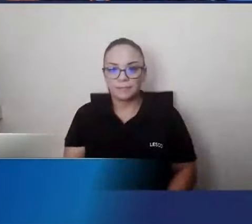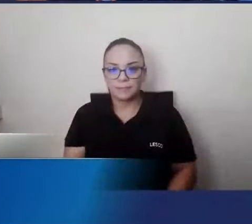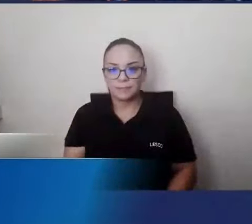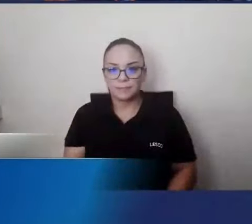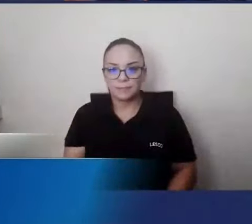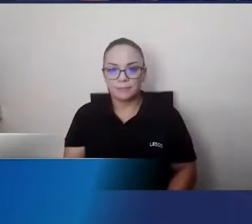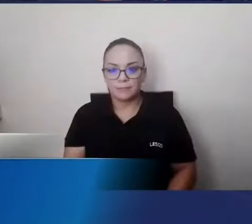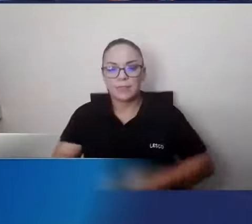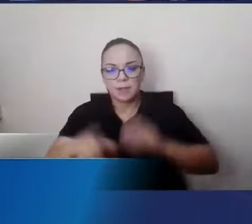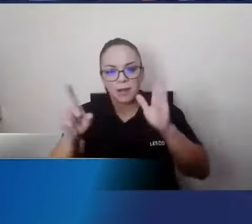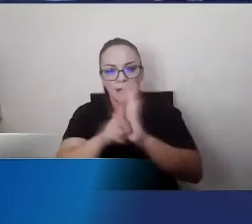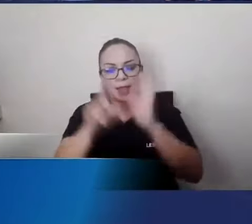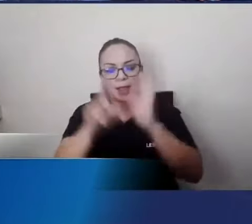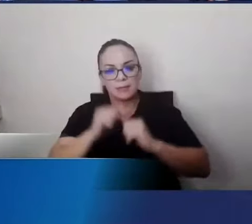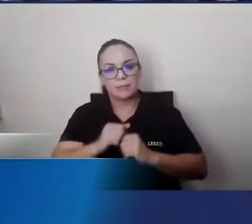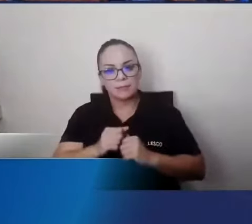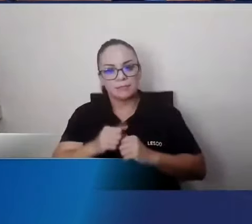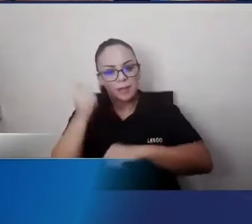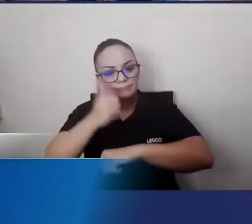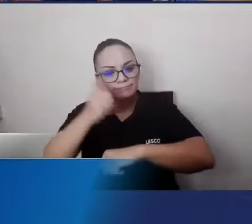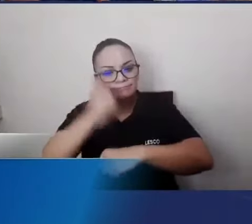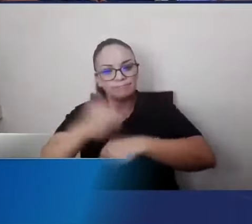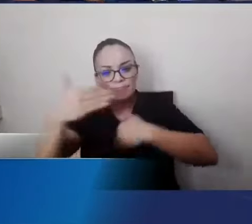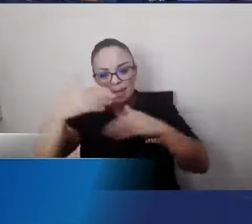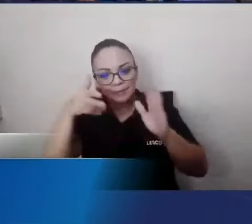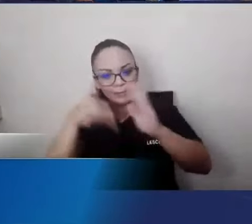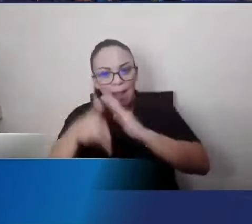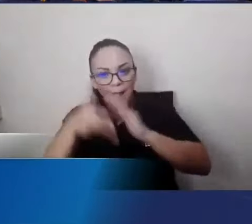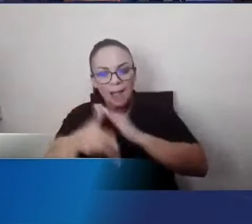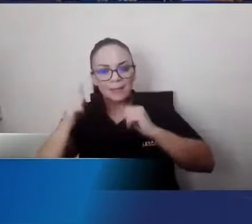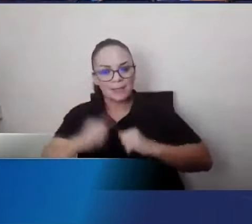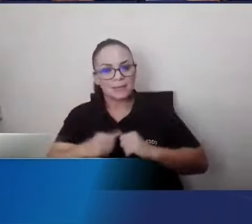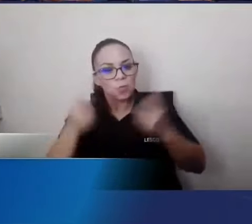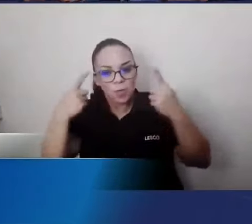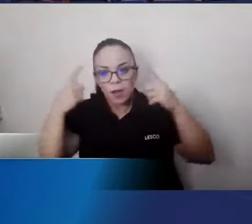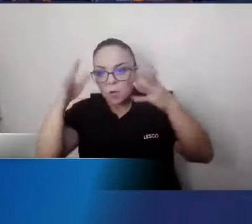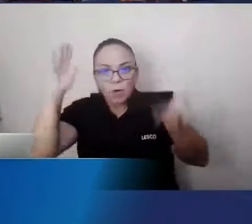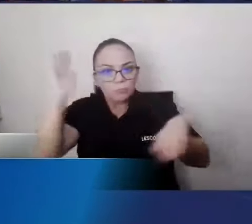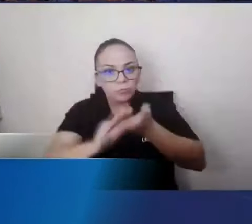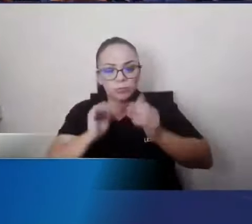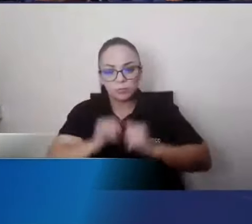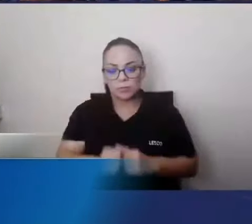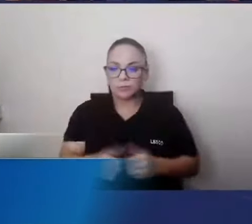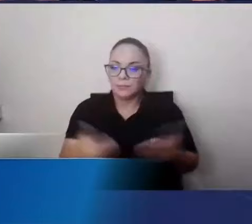poner escáneres, no sería posible, no sería